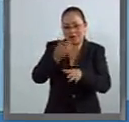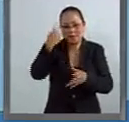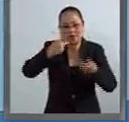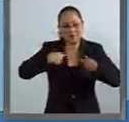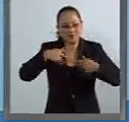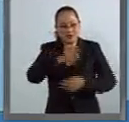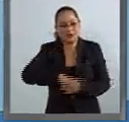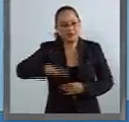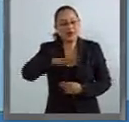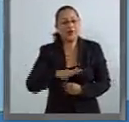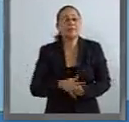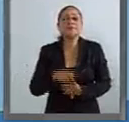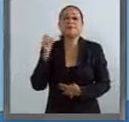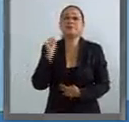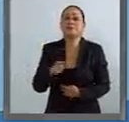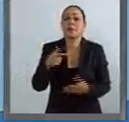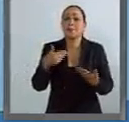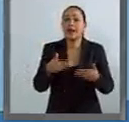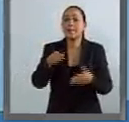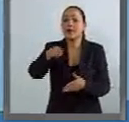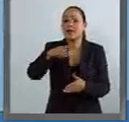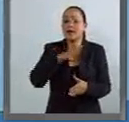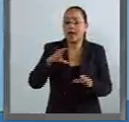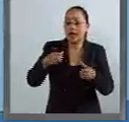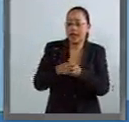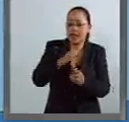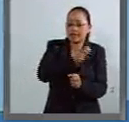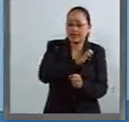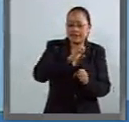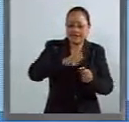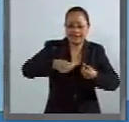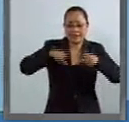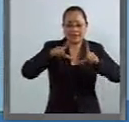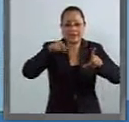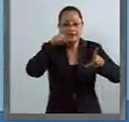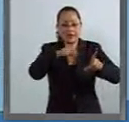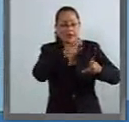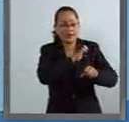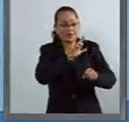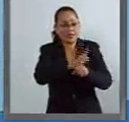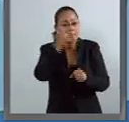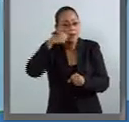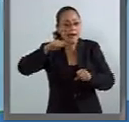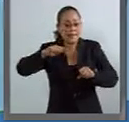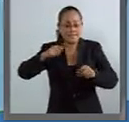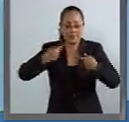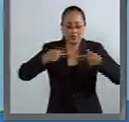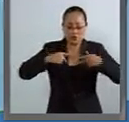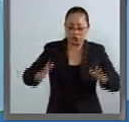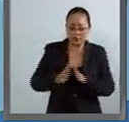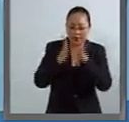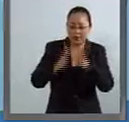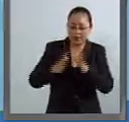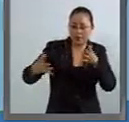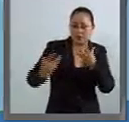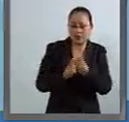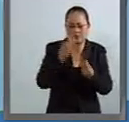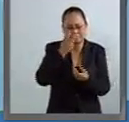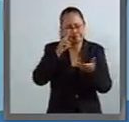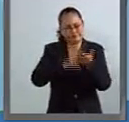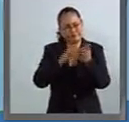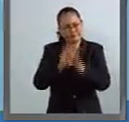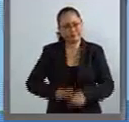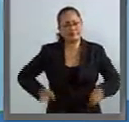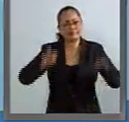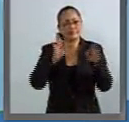población, y en el caso de Panamá un portal especializado para la participación de la ciudadanía, que eso es